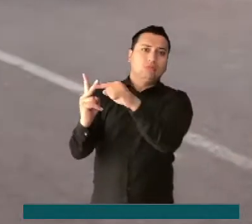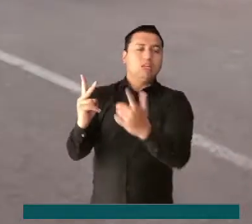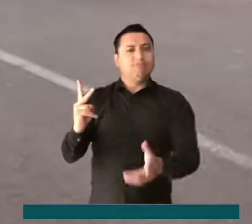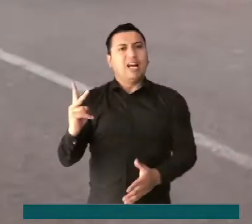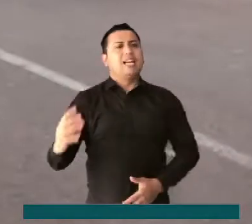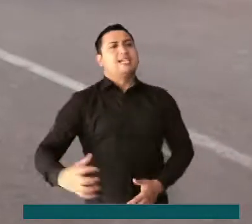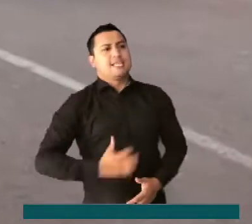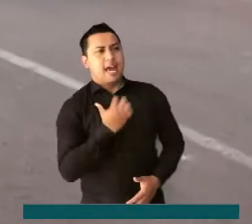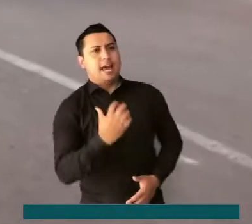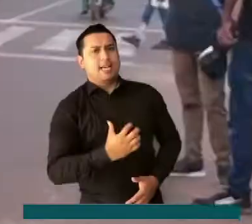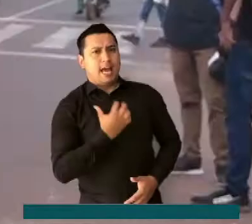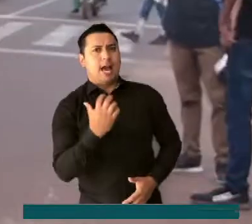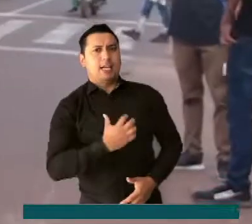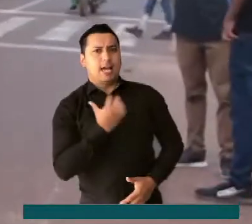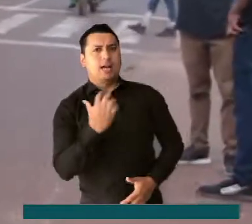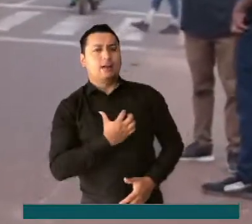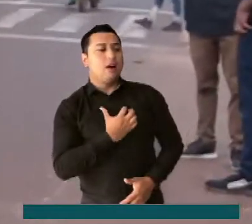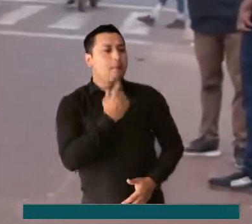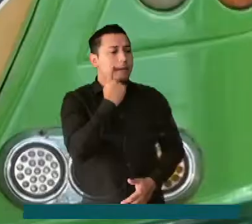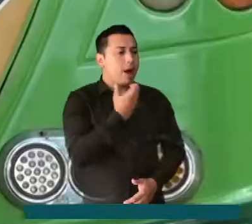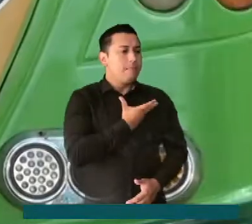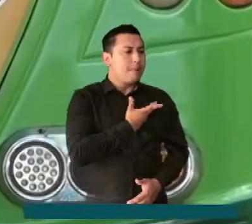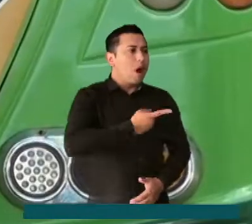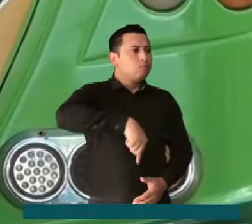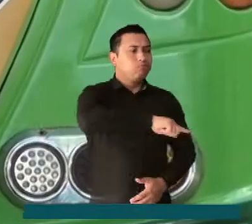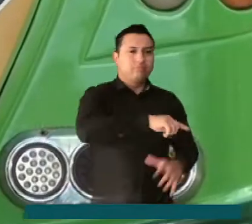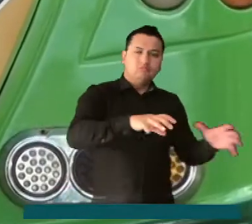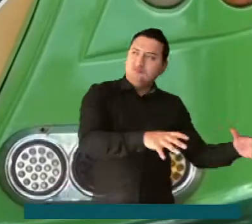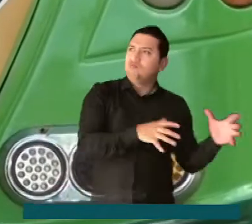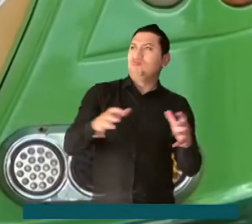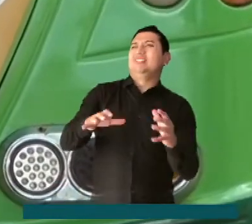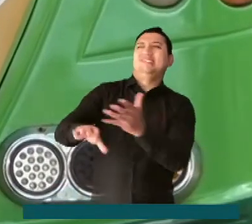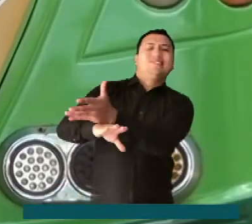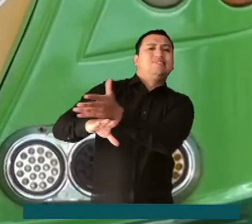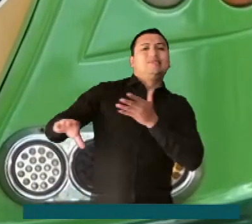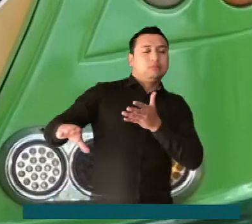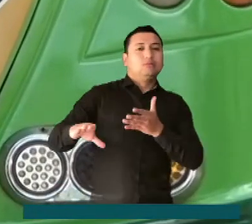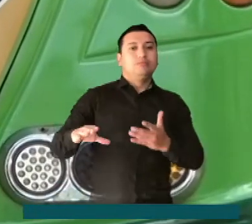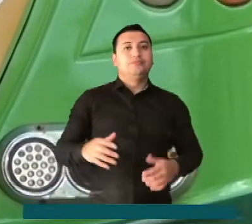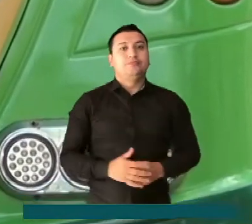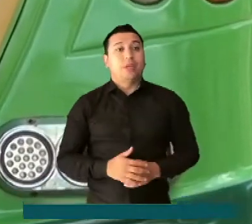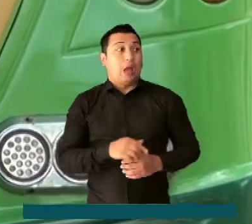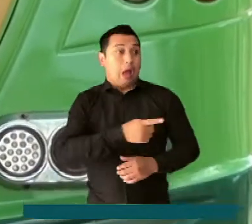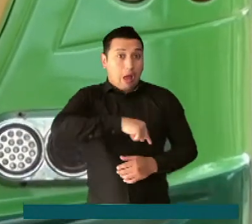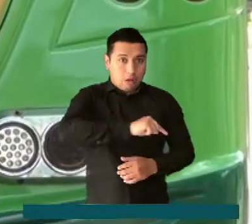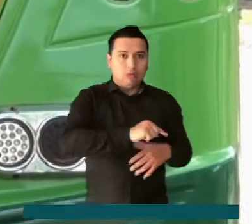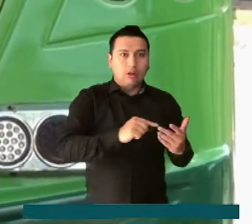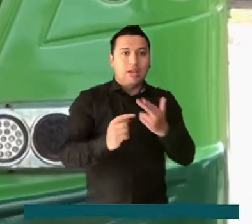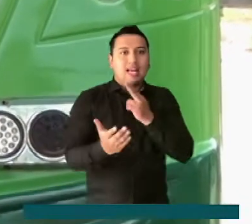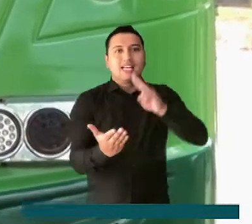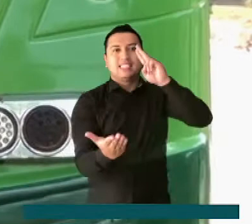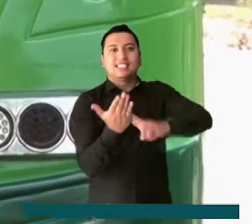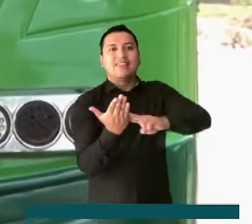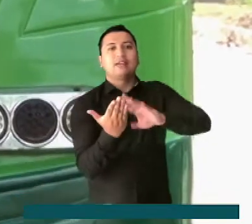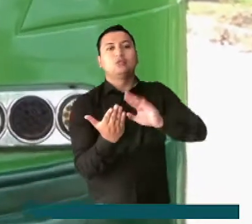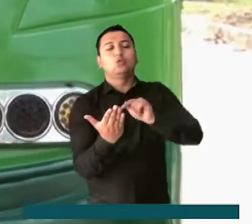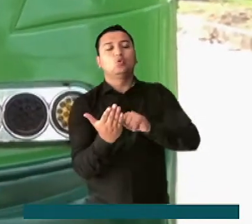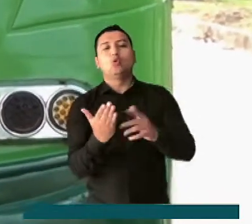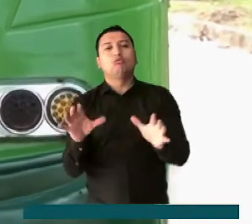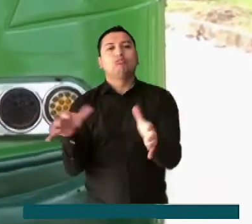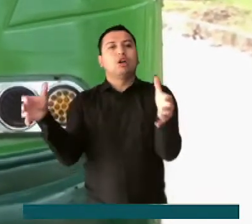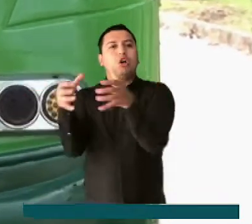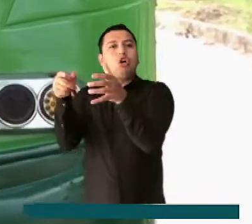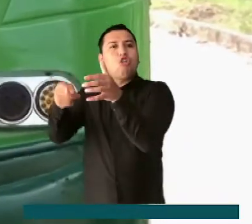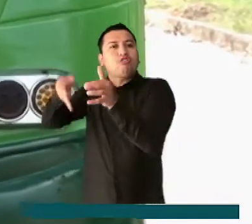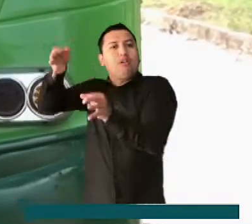padres de familia inconformes con esta situación. Los padres de familia han recordado la sentencia de la Corte Constitucional que indica que el transporte escolar